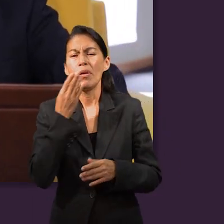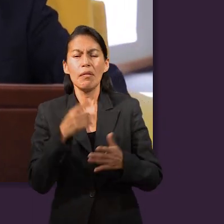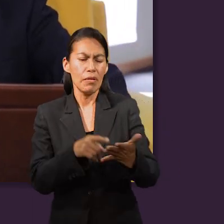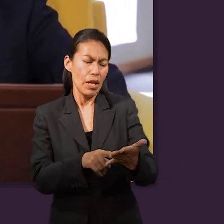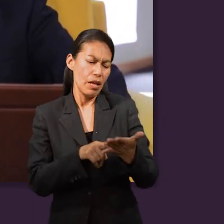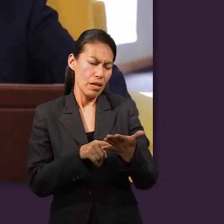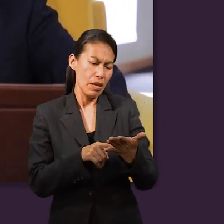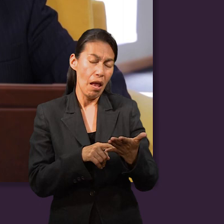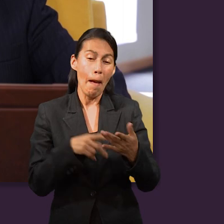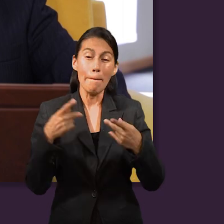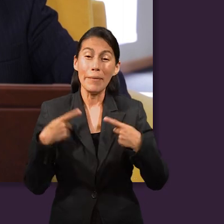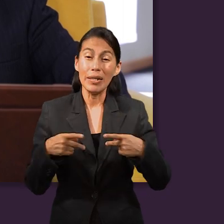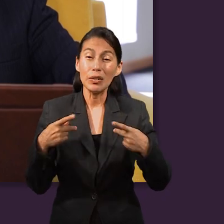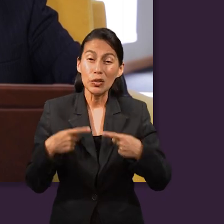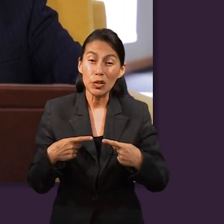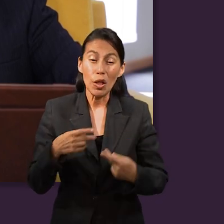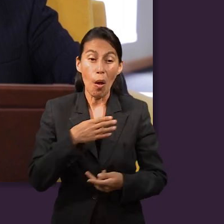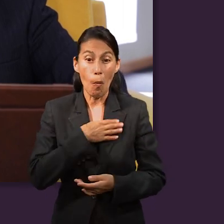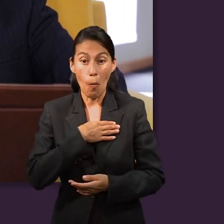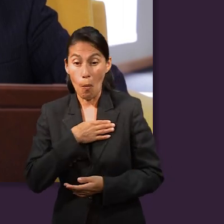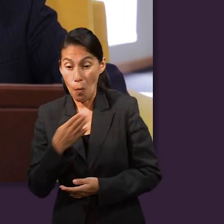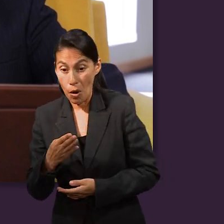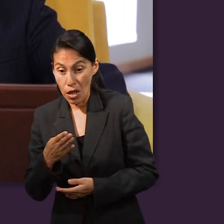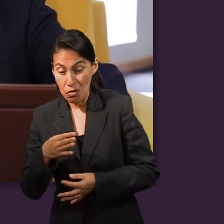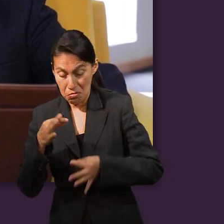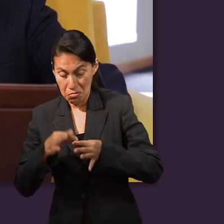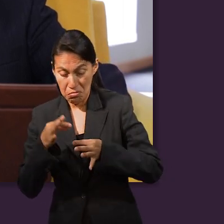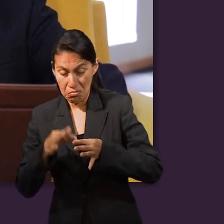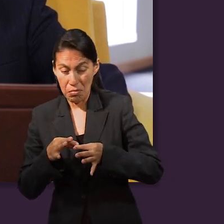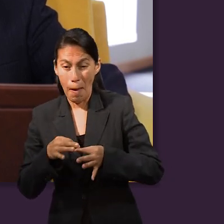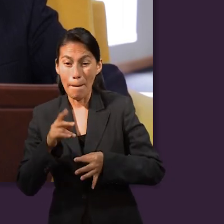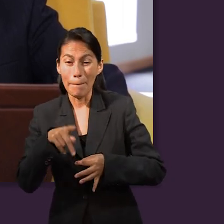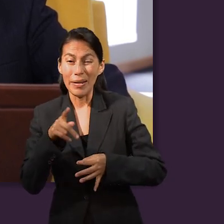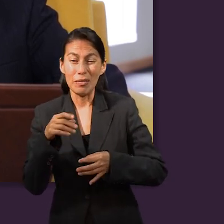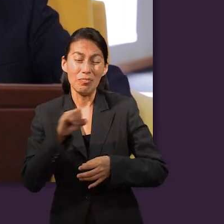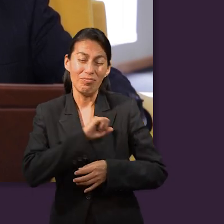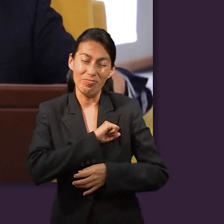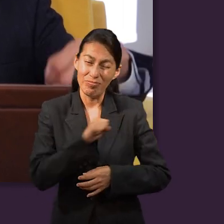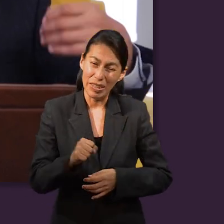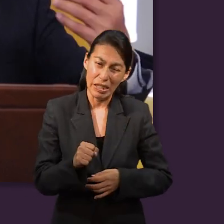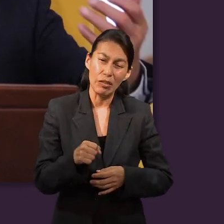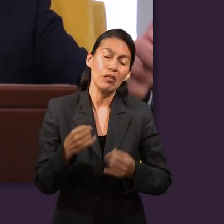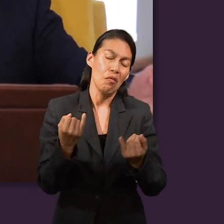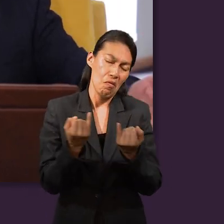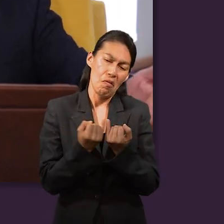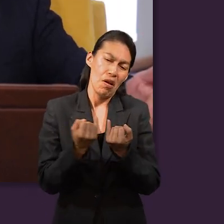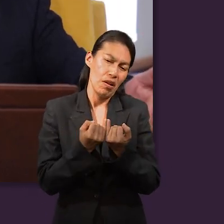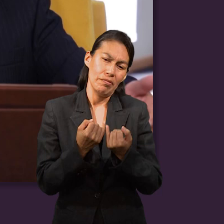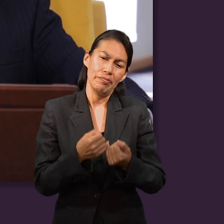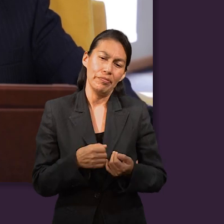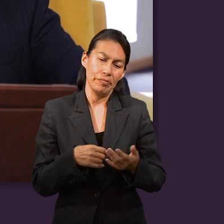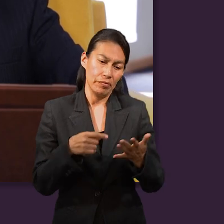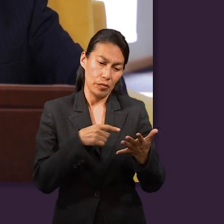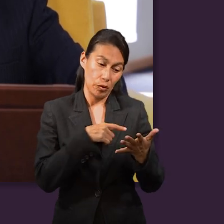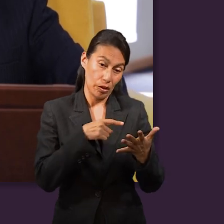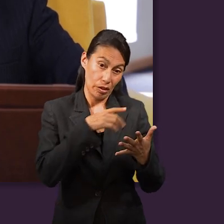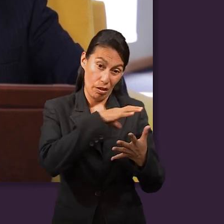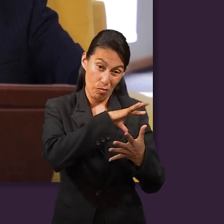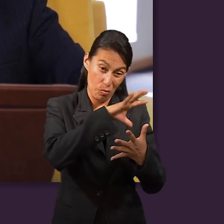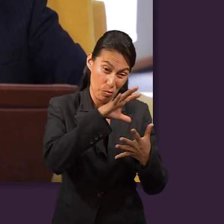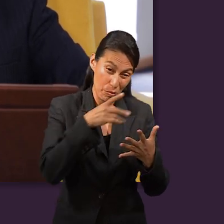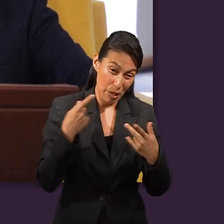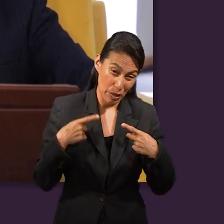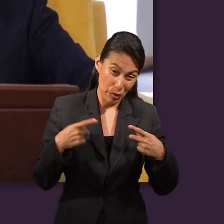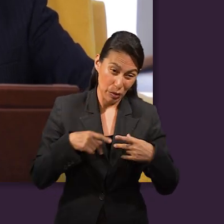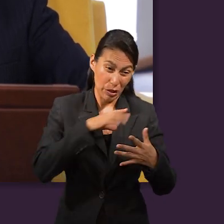cuando presentan a cada uno de los personajes con todo lo positivo y con todo lo negativo simplemente